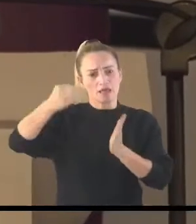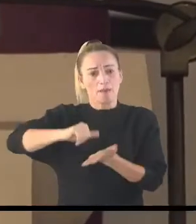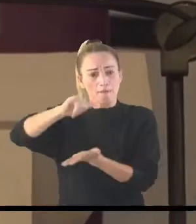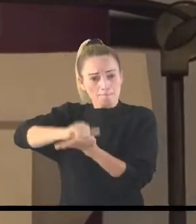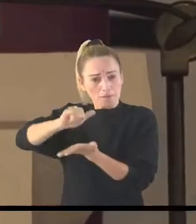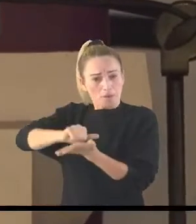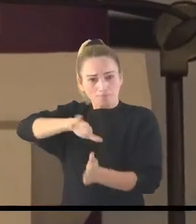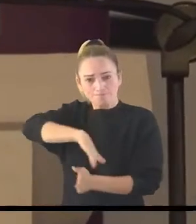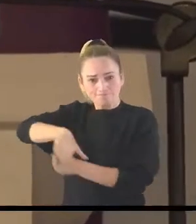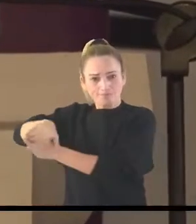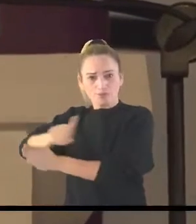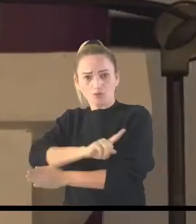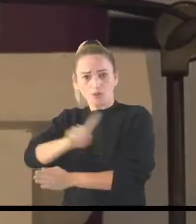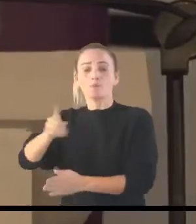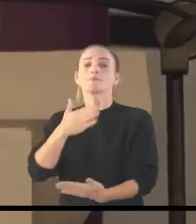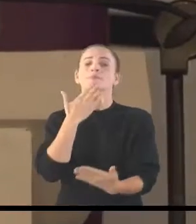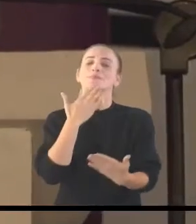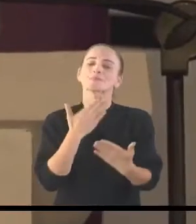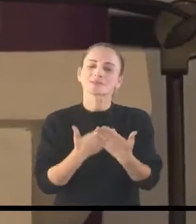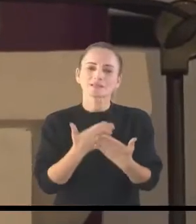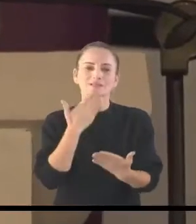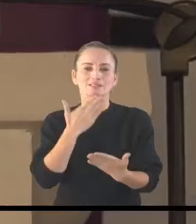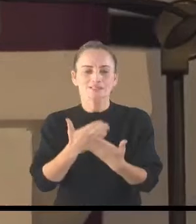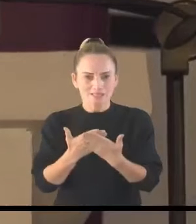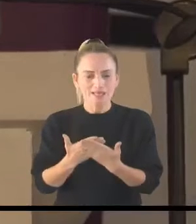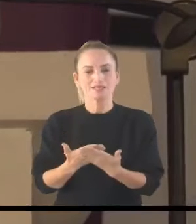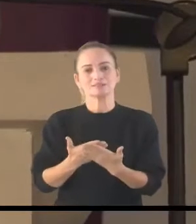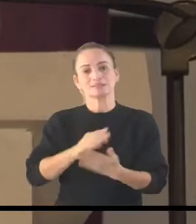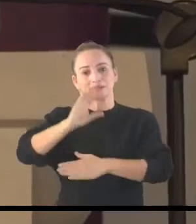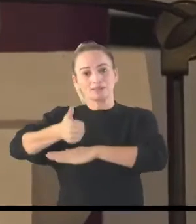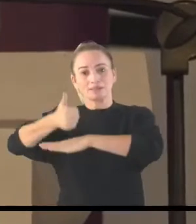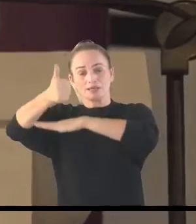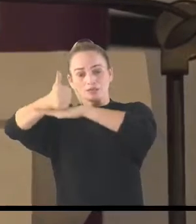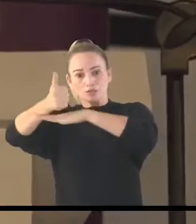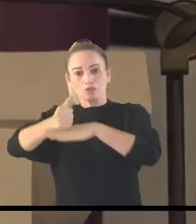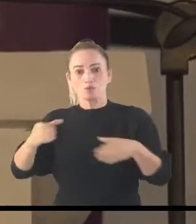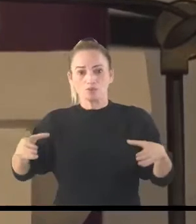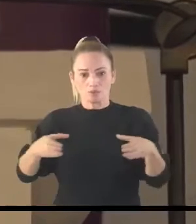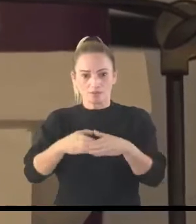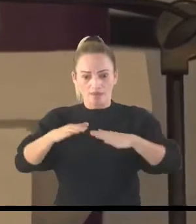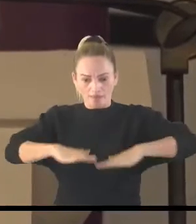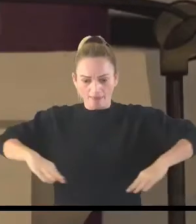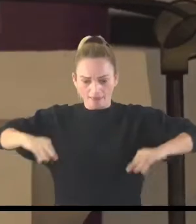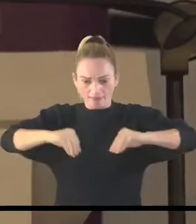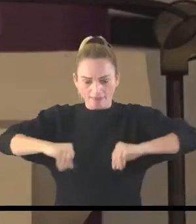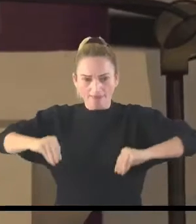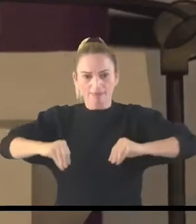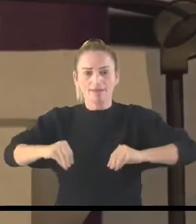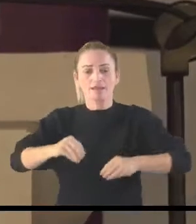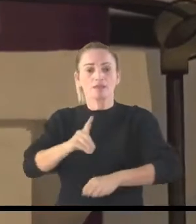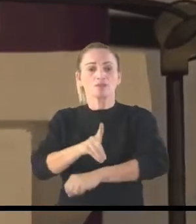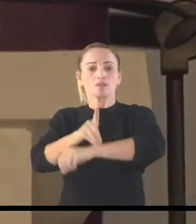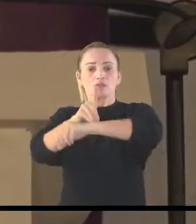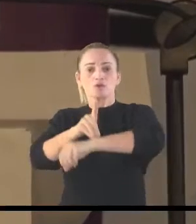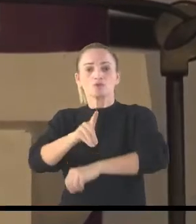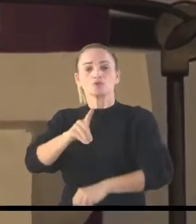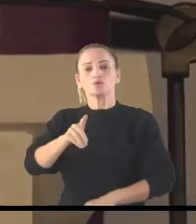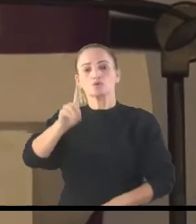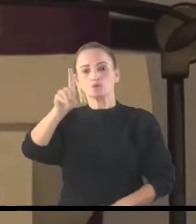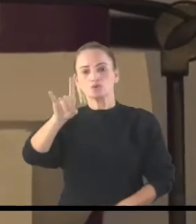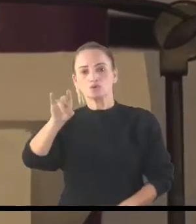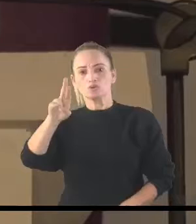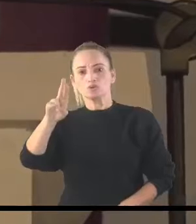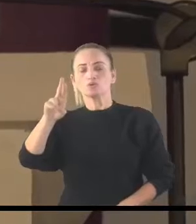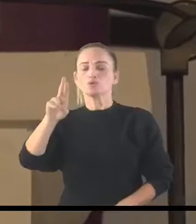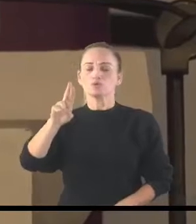repetición. Quiero también agradecer al director de la Unidad de Restitución de Tierras, al mayor Giovanni Yule, quien se ha sumado a